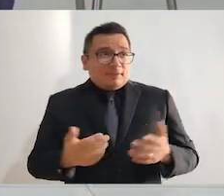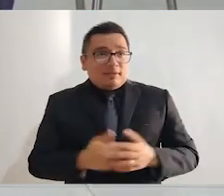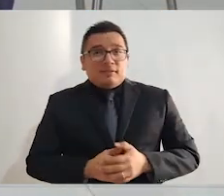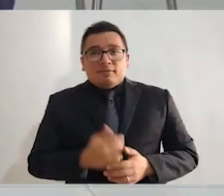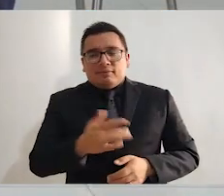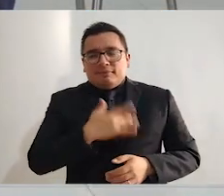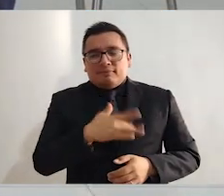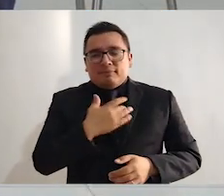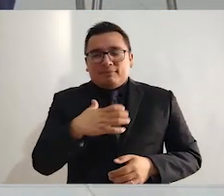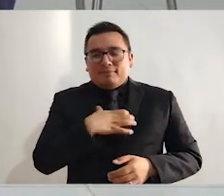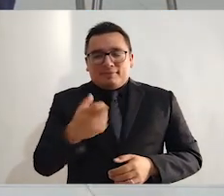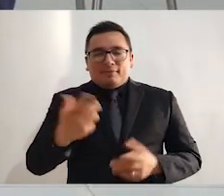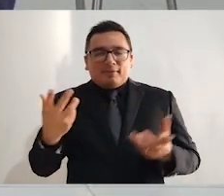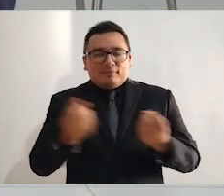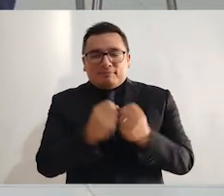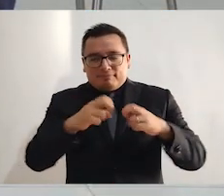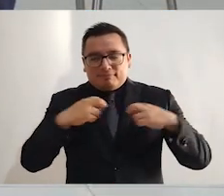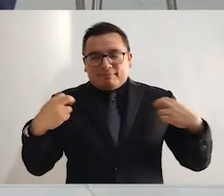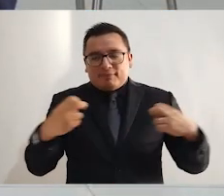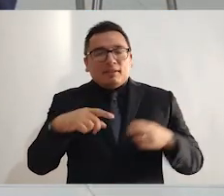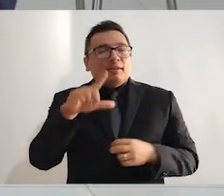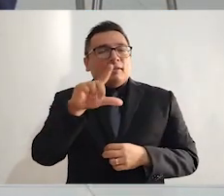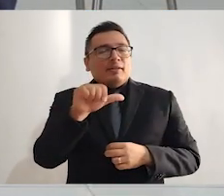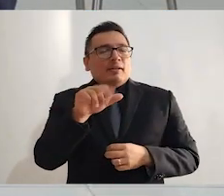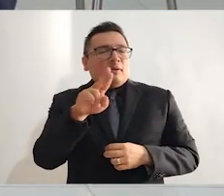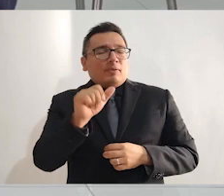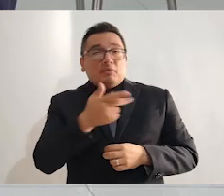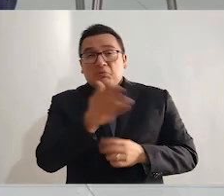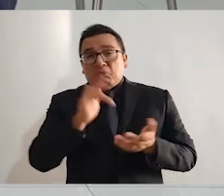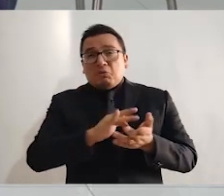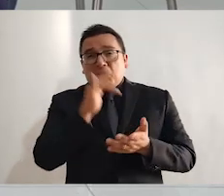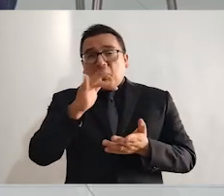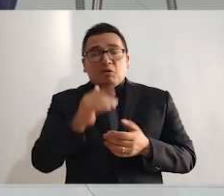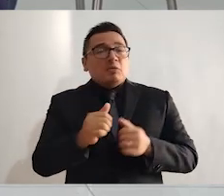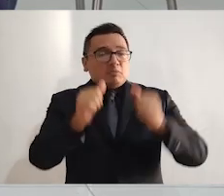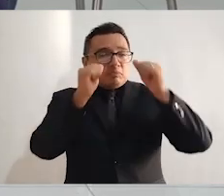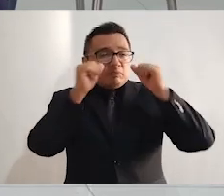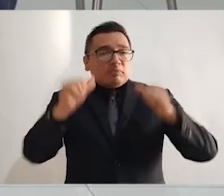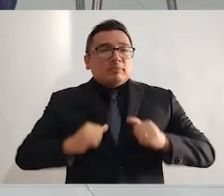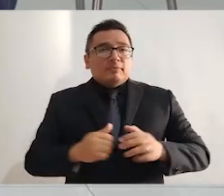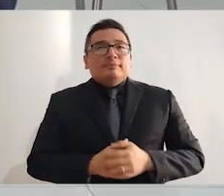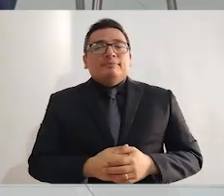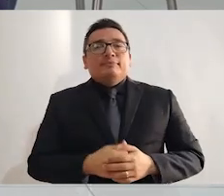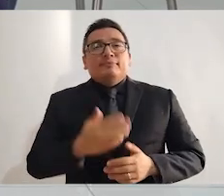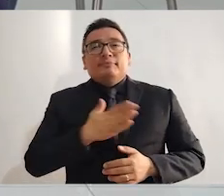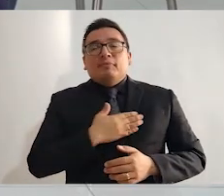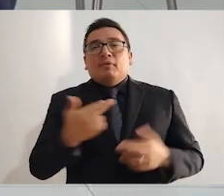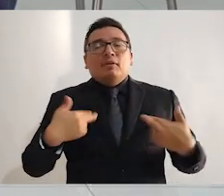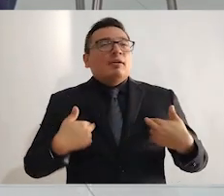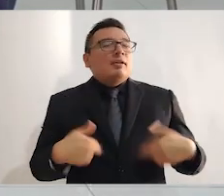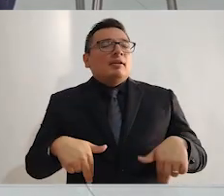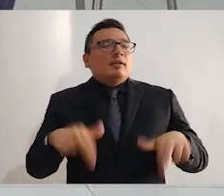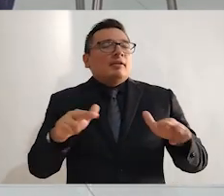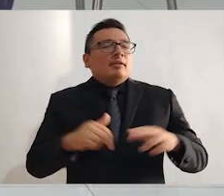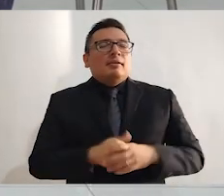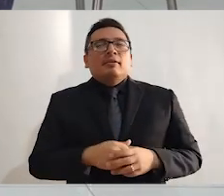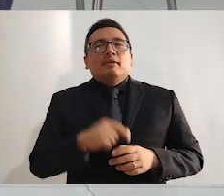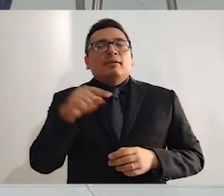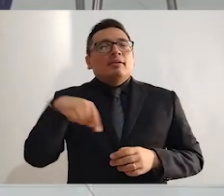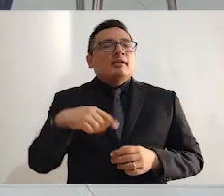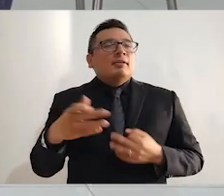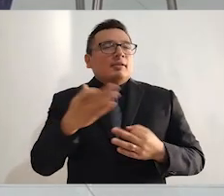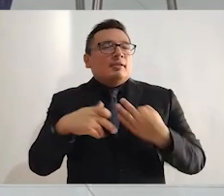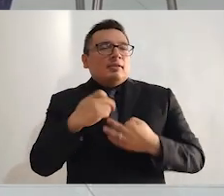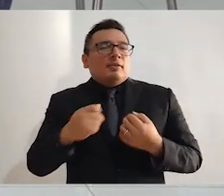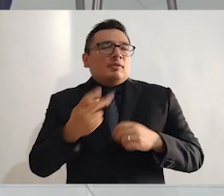y es un gusto haberles tenido aquí con nosotros en el programa de La Urna. Gracias a usted también que estuvo con nosotros. A nombre de todo el equipo le quiero agradecer e invitarlo para